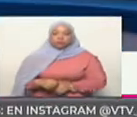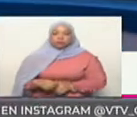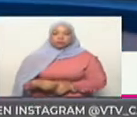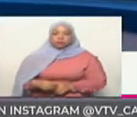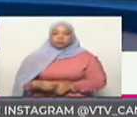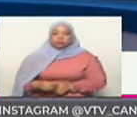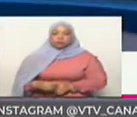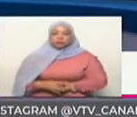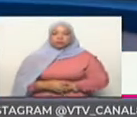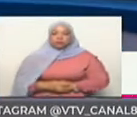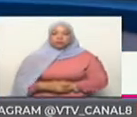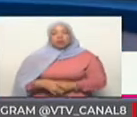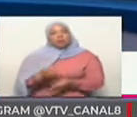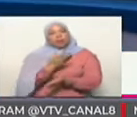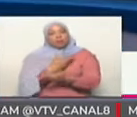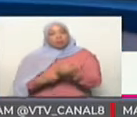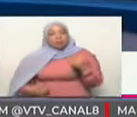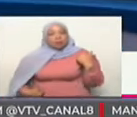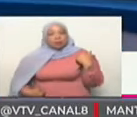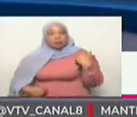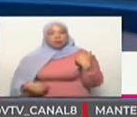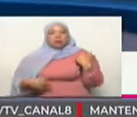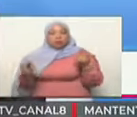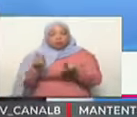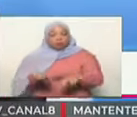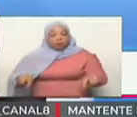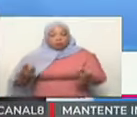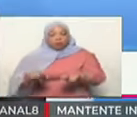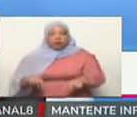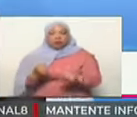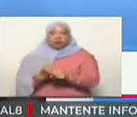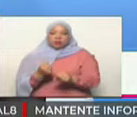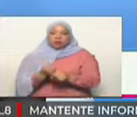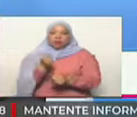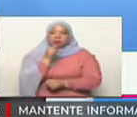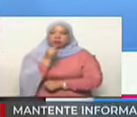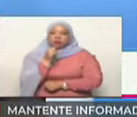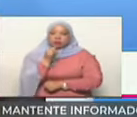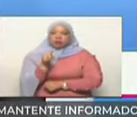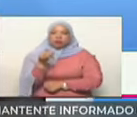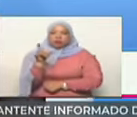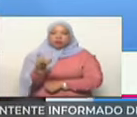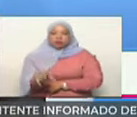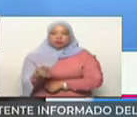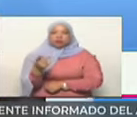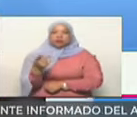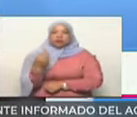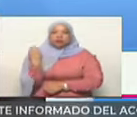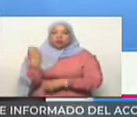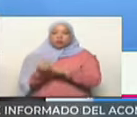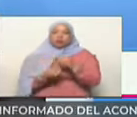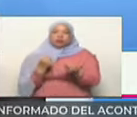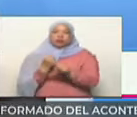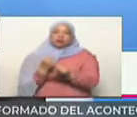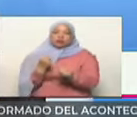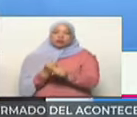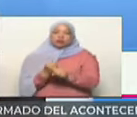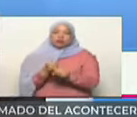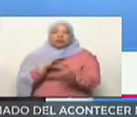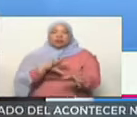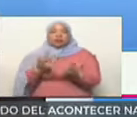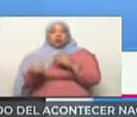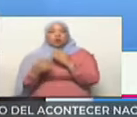Gabriela? Presidente, lo que le planteaban los investigadores, la doctora Mayré y Alberto, tiene que ver con la transferencia